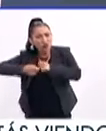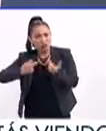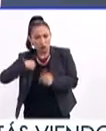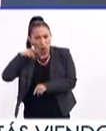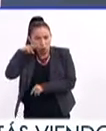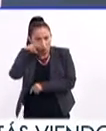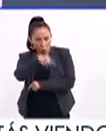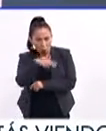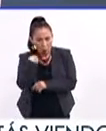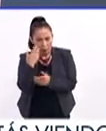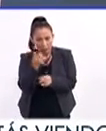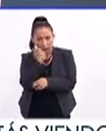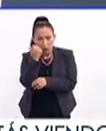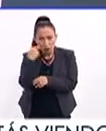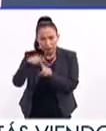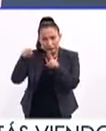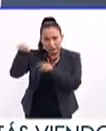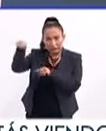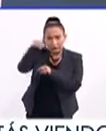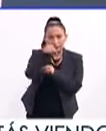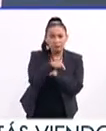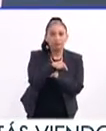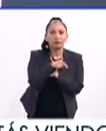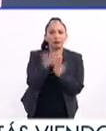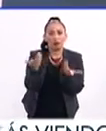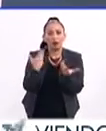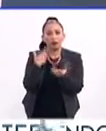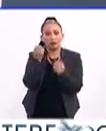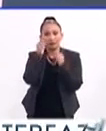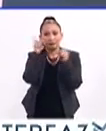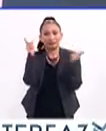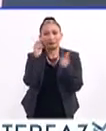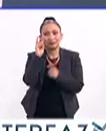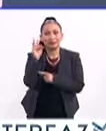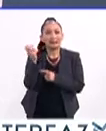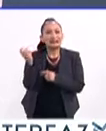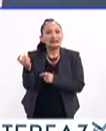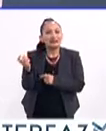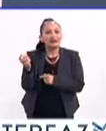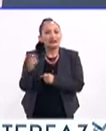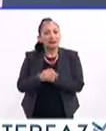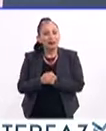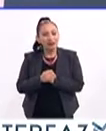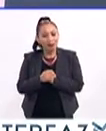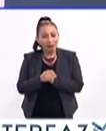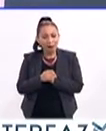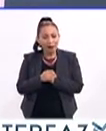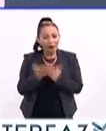he visto con muchos de mis alumnos con gran asombro esa